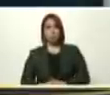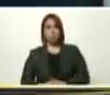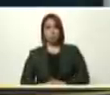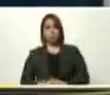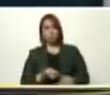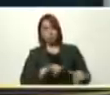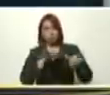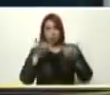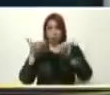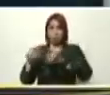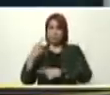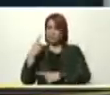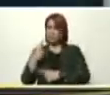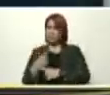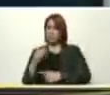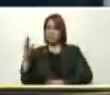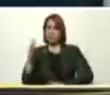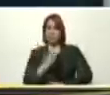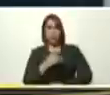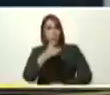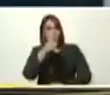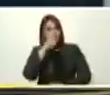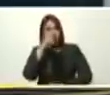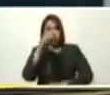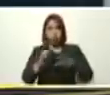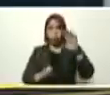Asimismo, tiene que venir la supervisión.